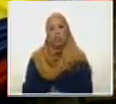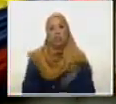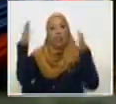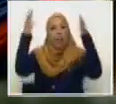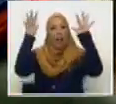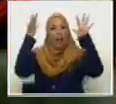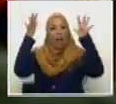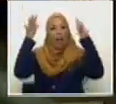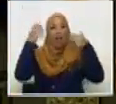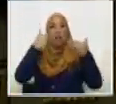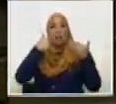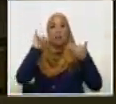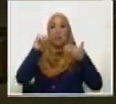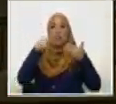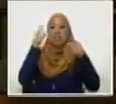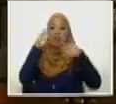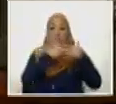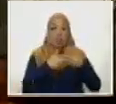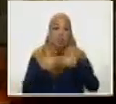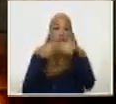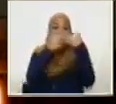Ese imperio pierde de vista